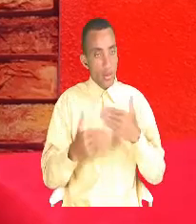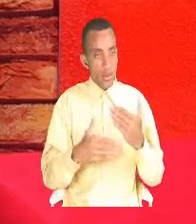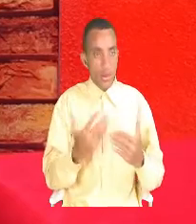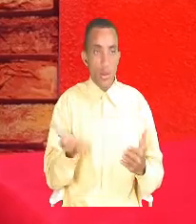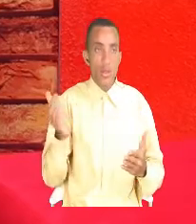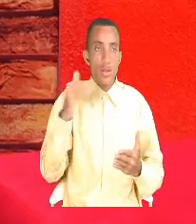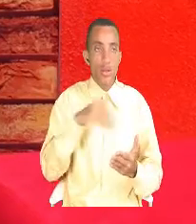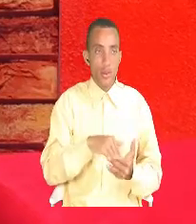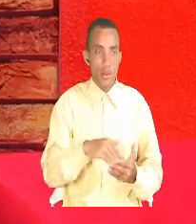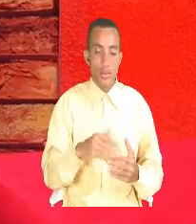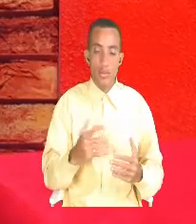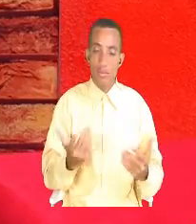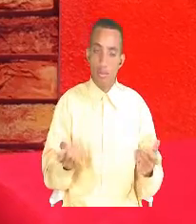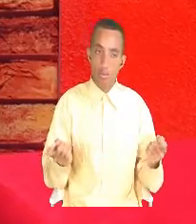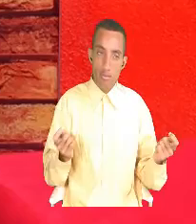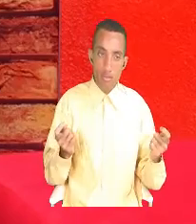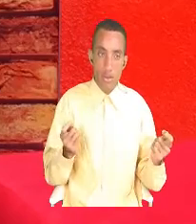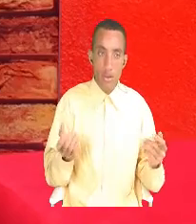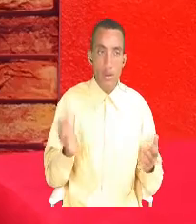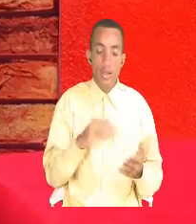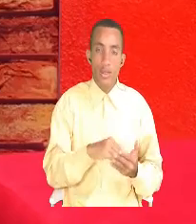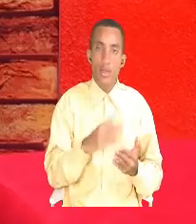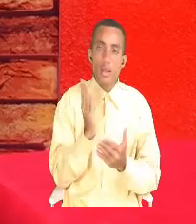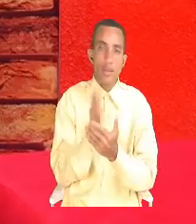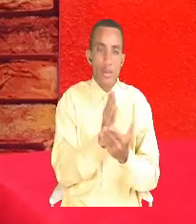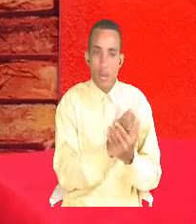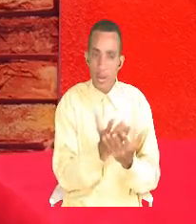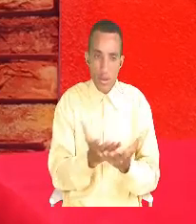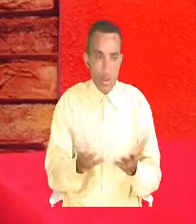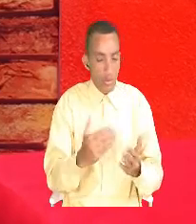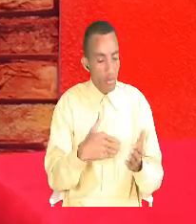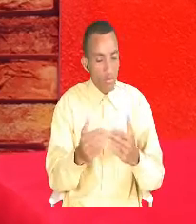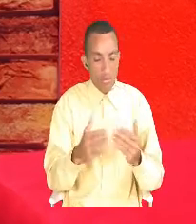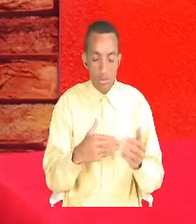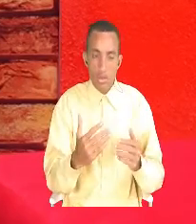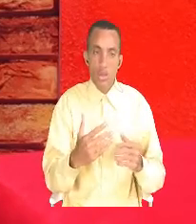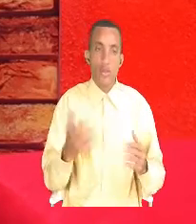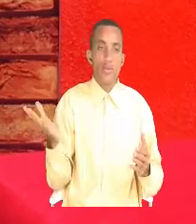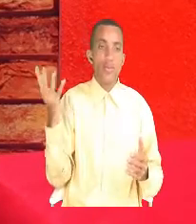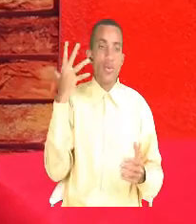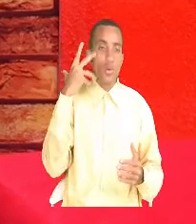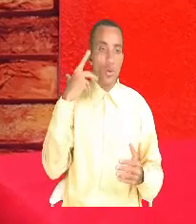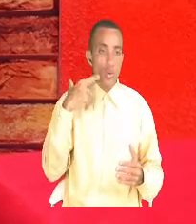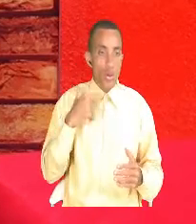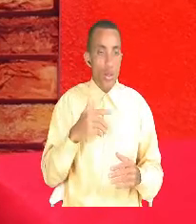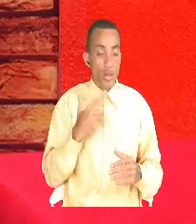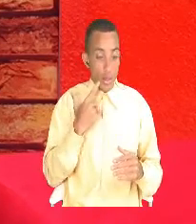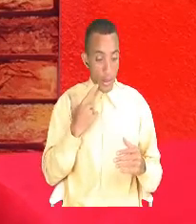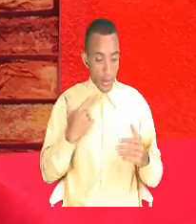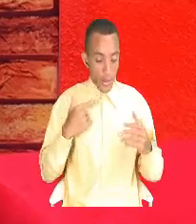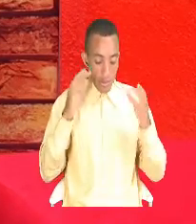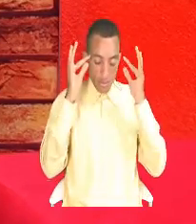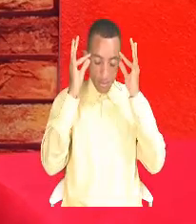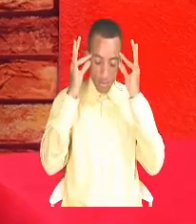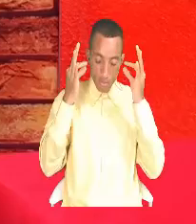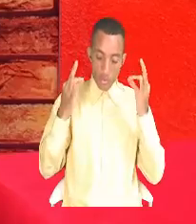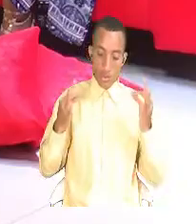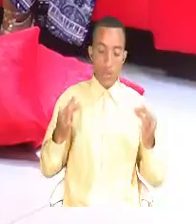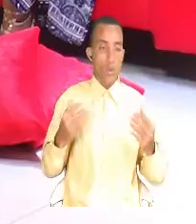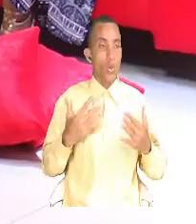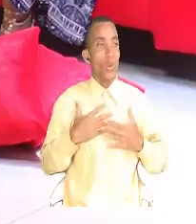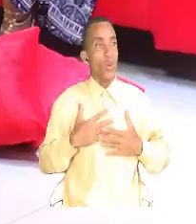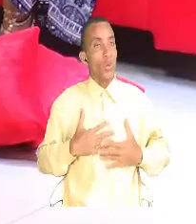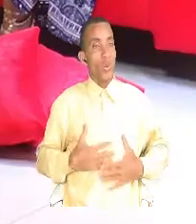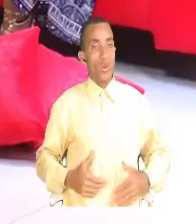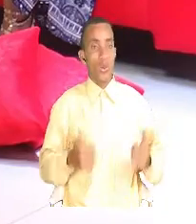retomar las situaciones que se nos presentan día a día de la mejor manera, y eso lo hacemos cuando nuestro cuerpo se siente y nuestra mente se siente bien.